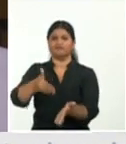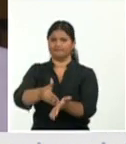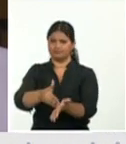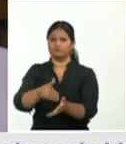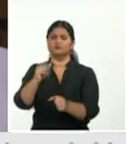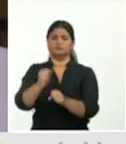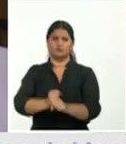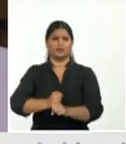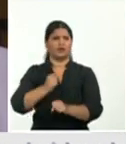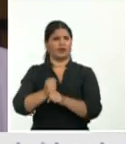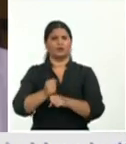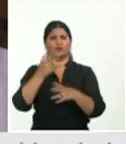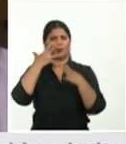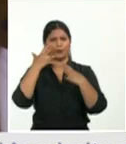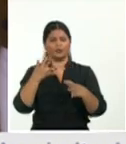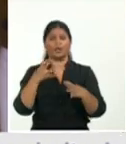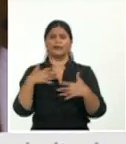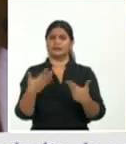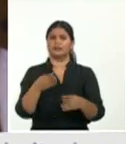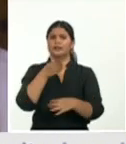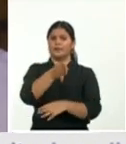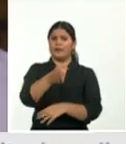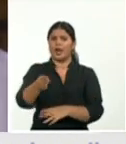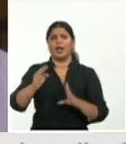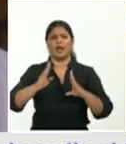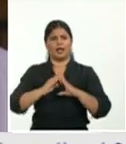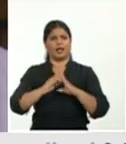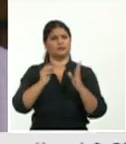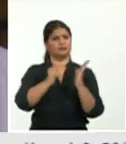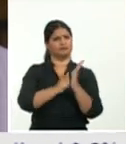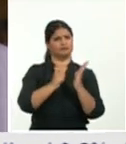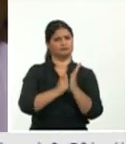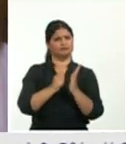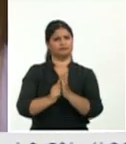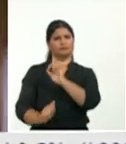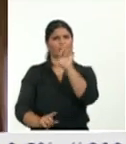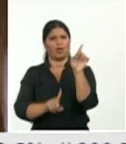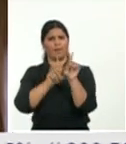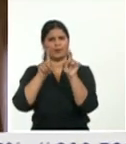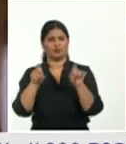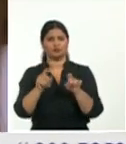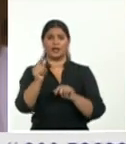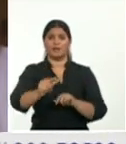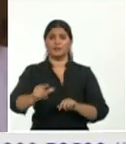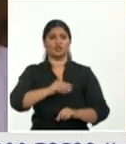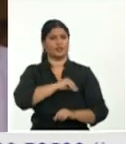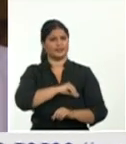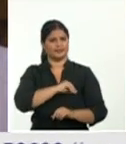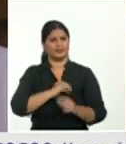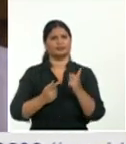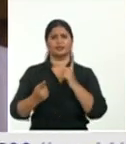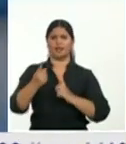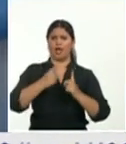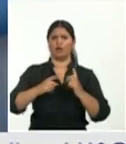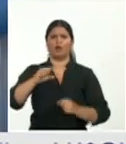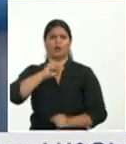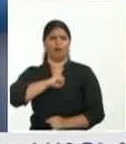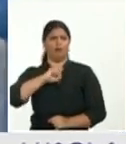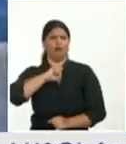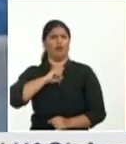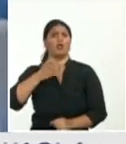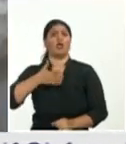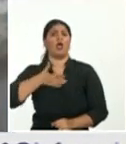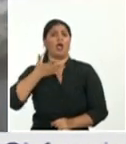las pesquisas para la detección oportuna de los pacientes con síntomas respiratorios, también en la realización de las pruebas rápidas y